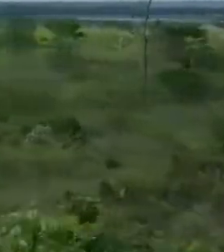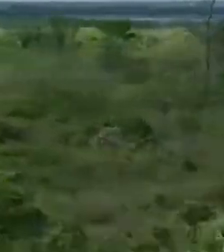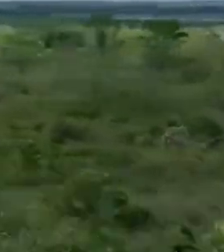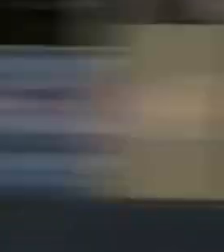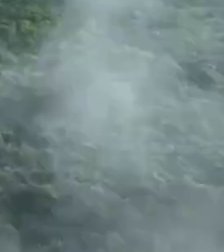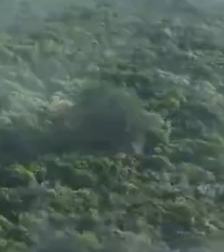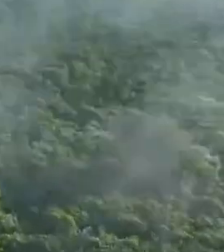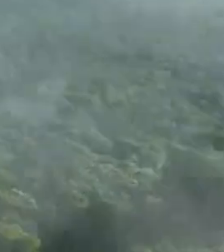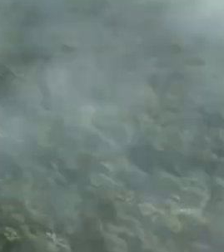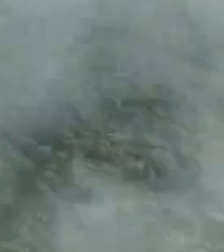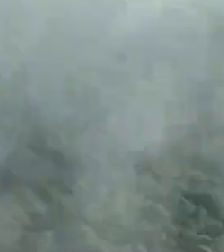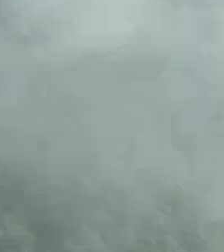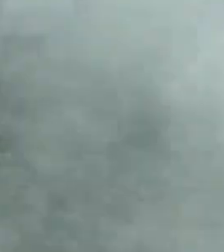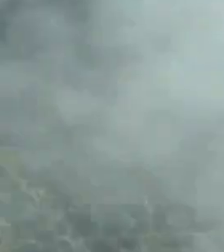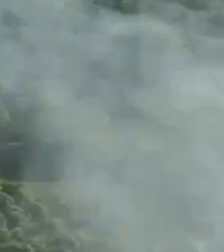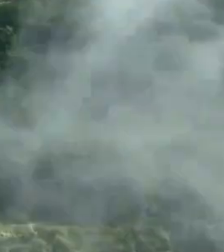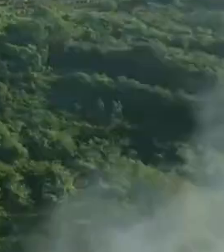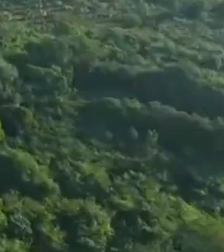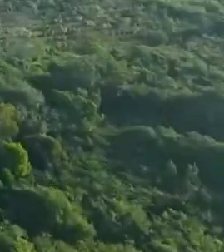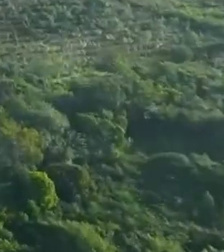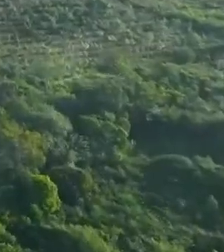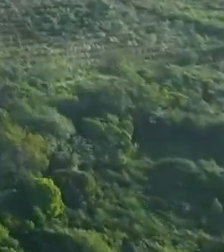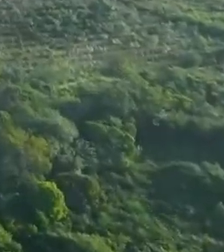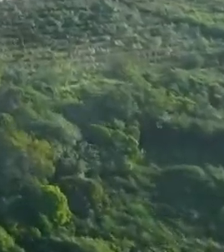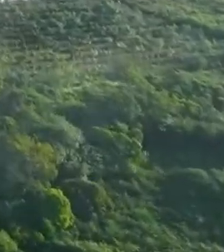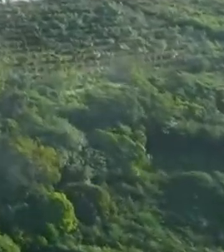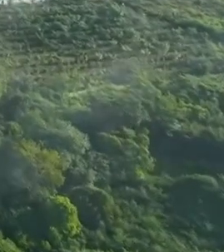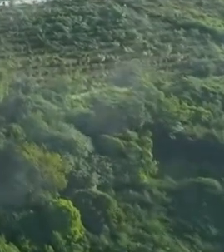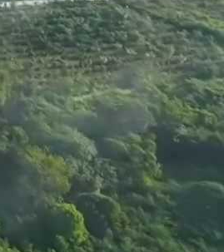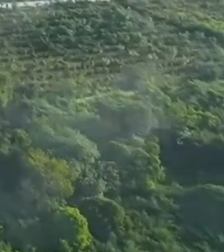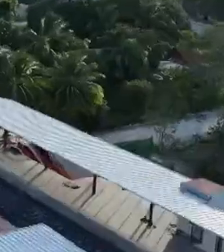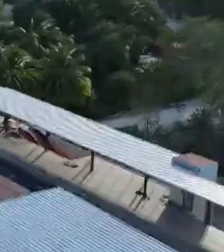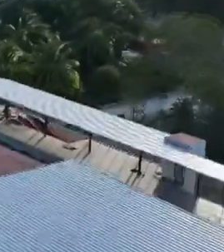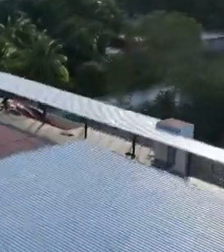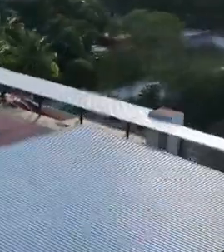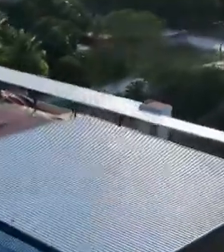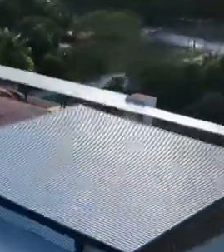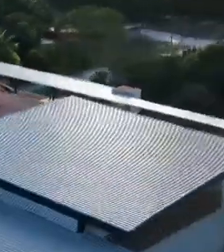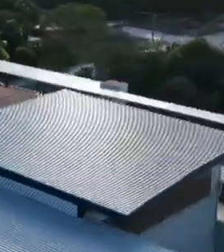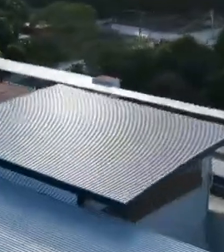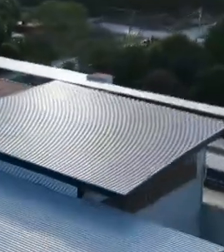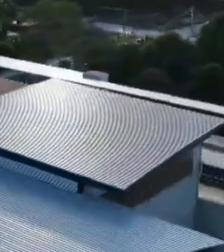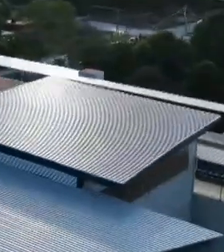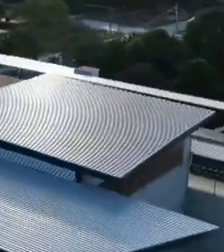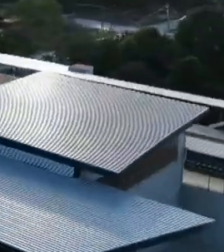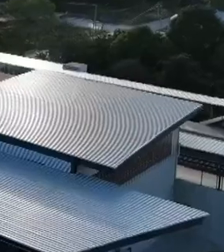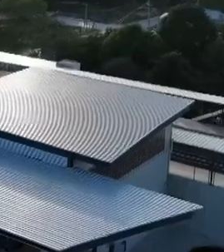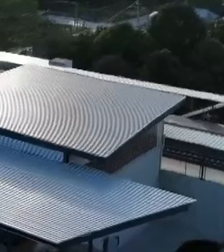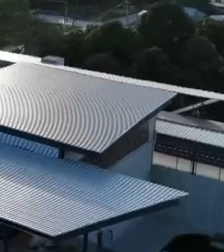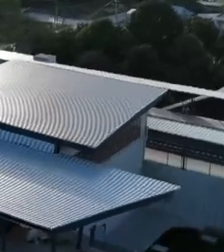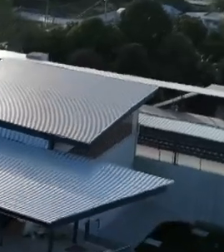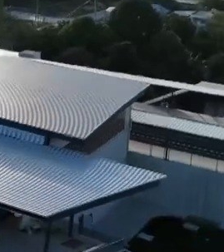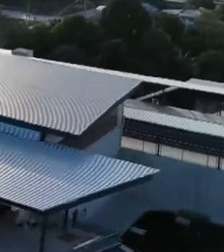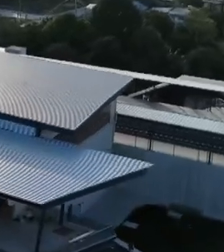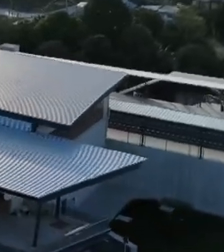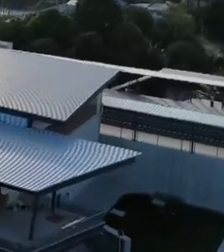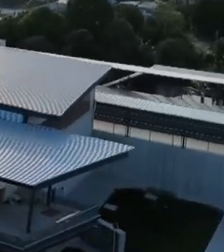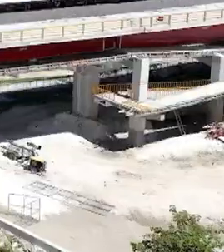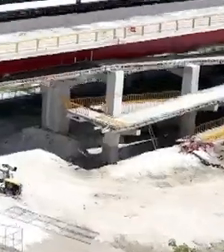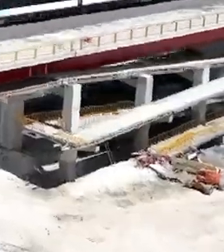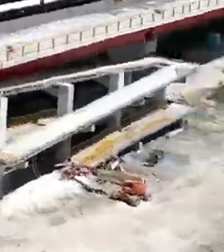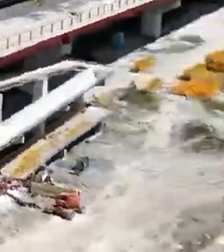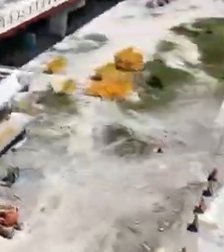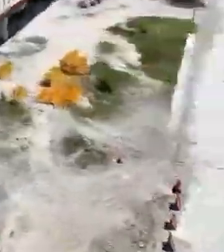bellos momentos de disfrute de este viaje que termina o inicia, como queremos ver,